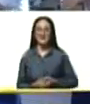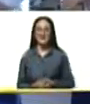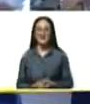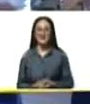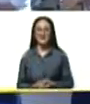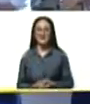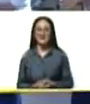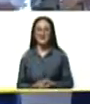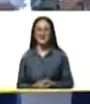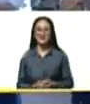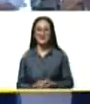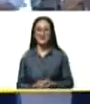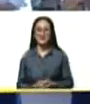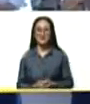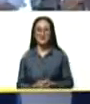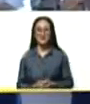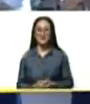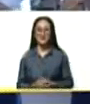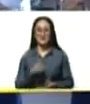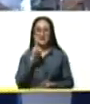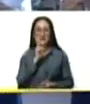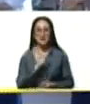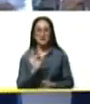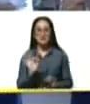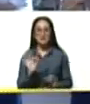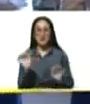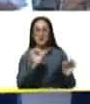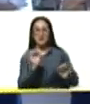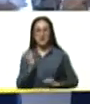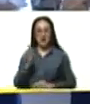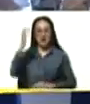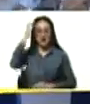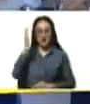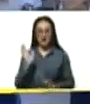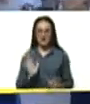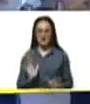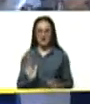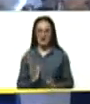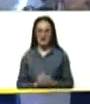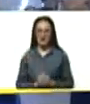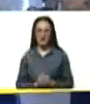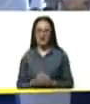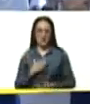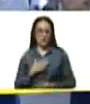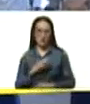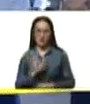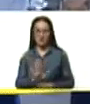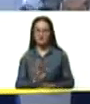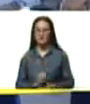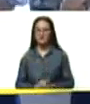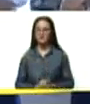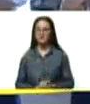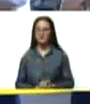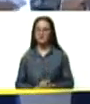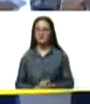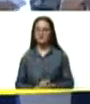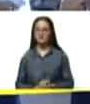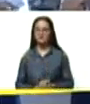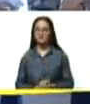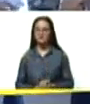¿Ah? Entonces limpien, que ahí viene la reina. Te van limpiando y pasa la reina. Eso no puede ser. Eso no puede